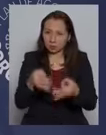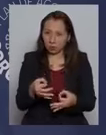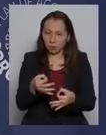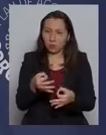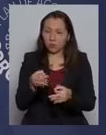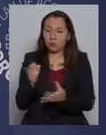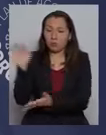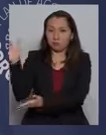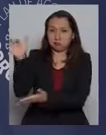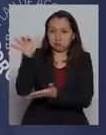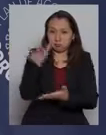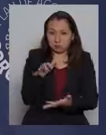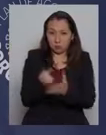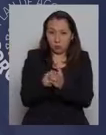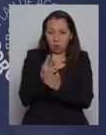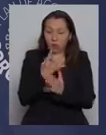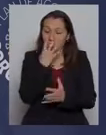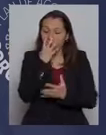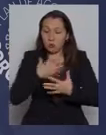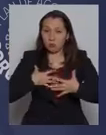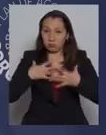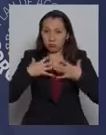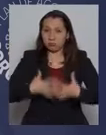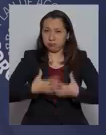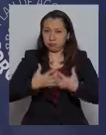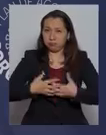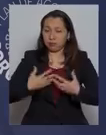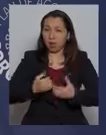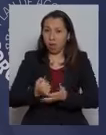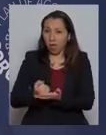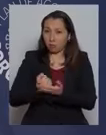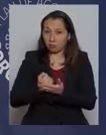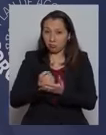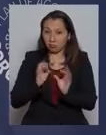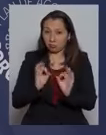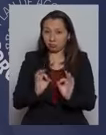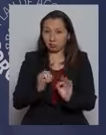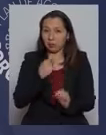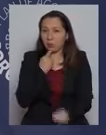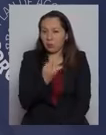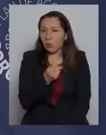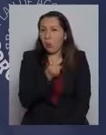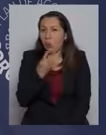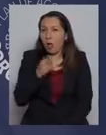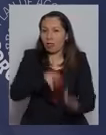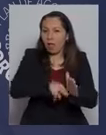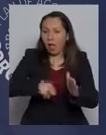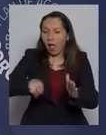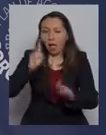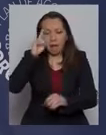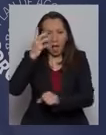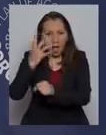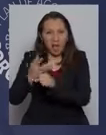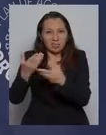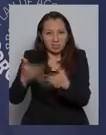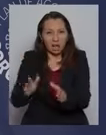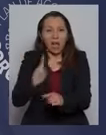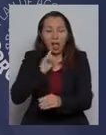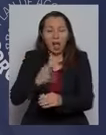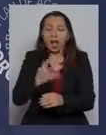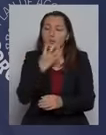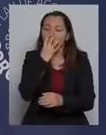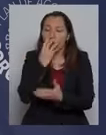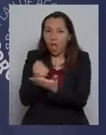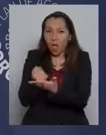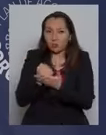que llegue en ese plazo? ¿Vamos a estar bien con esa cantidad de ventiladores? Mientras tanto, si nos pudiera también aclarar cuántas camas con ventiladores mecánicos hay disponibles y si